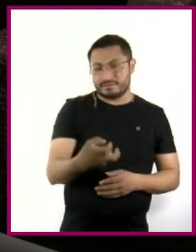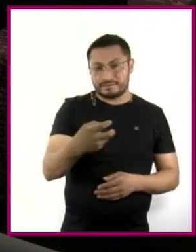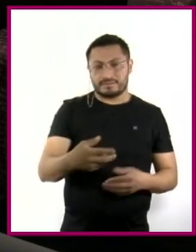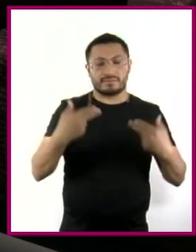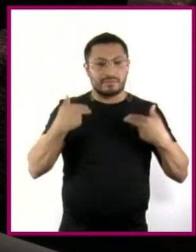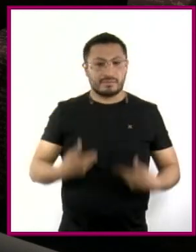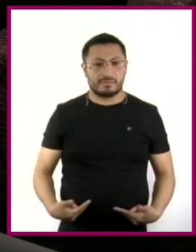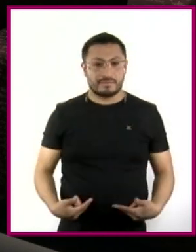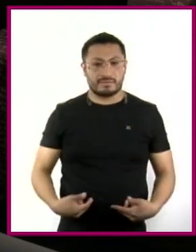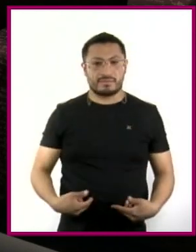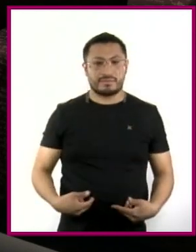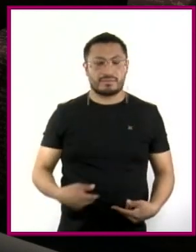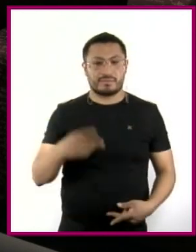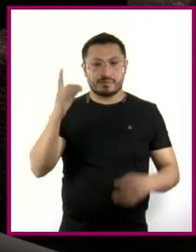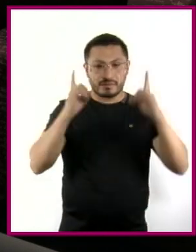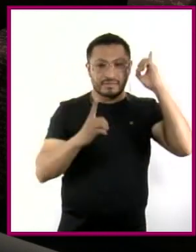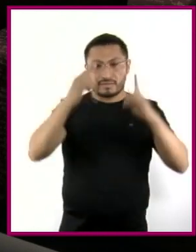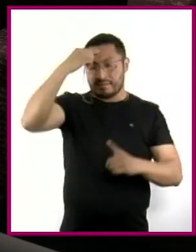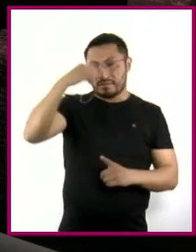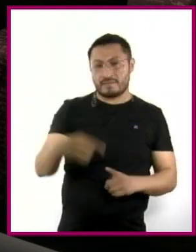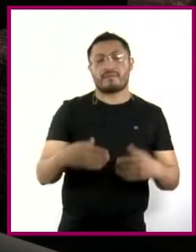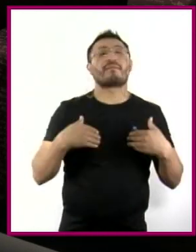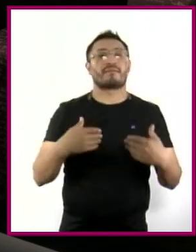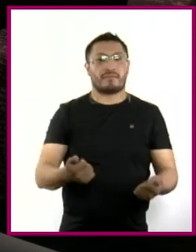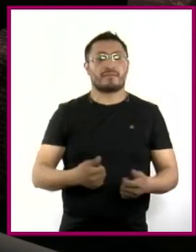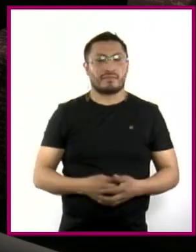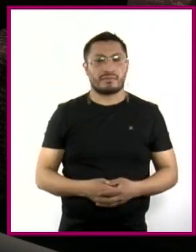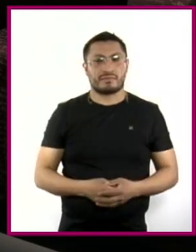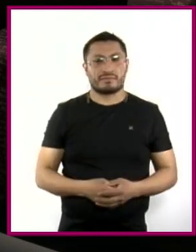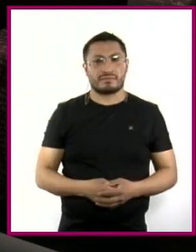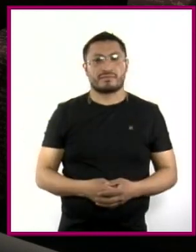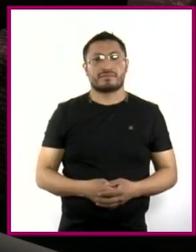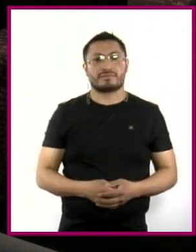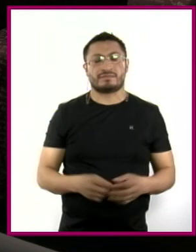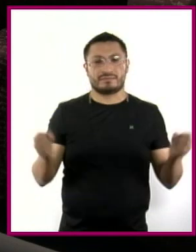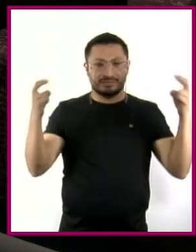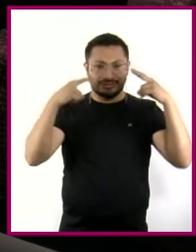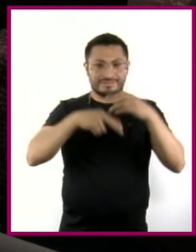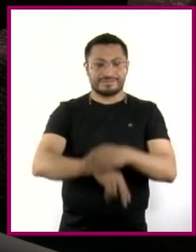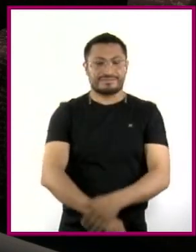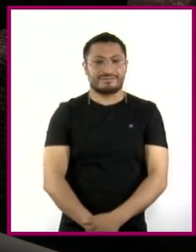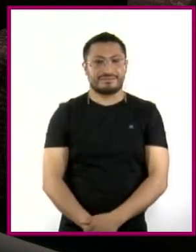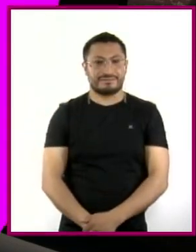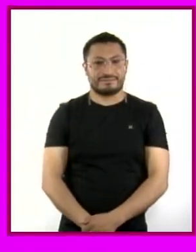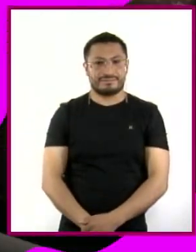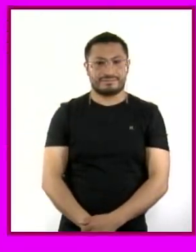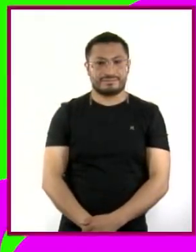Humanamente, dudar para comprender. Hasta la próxima.